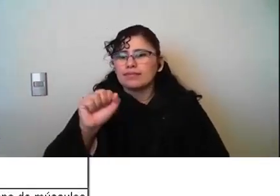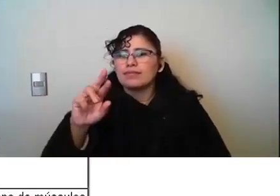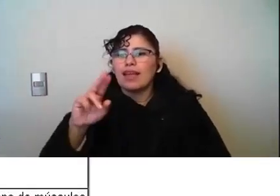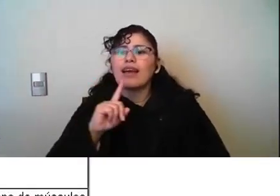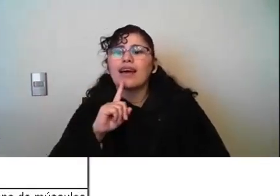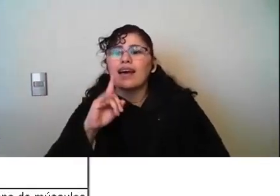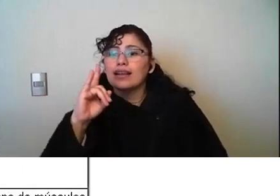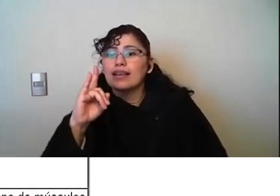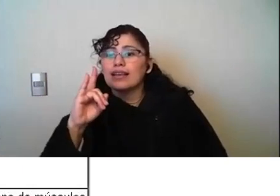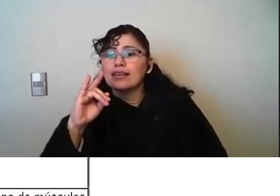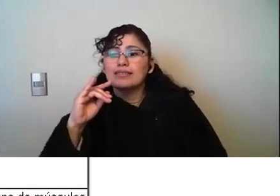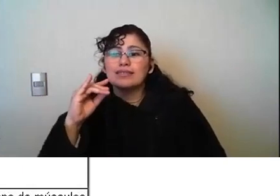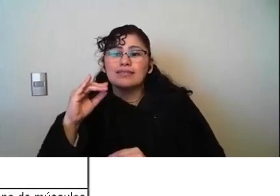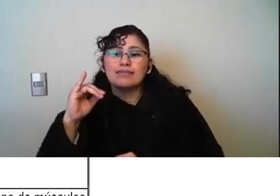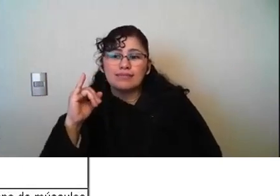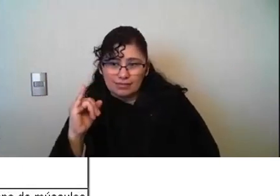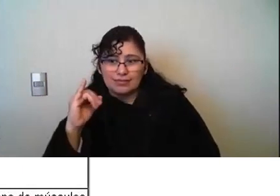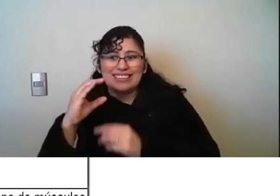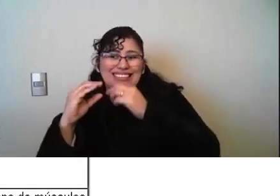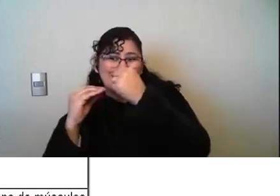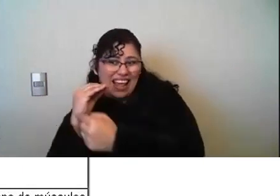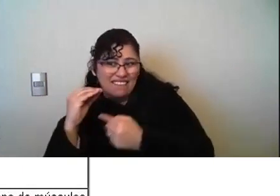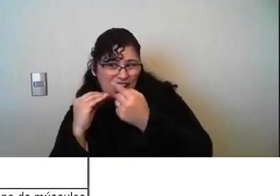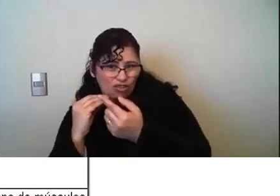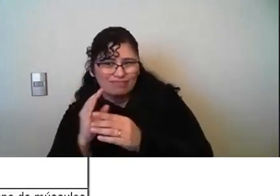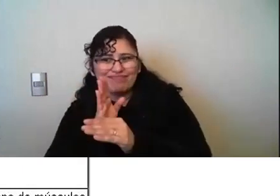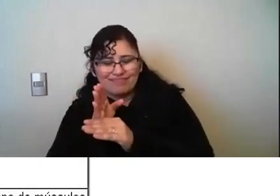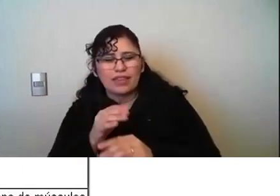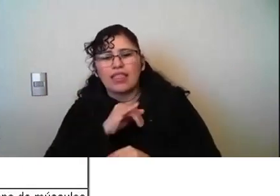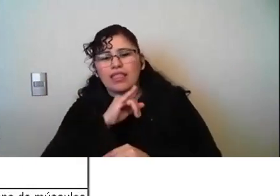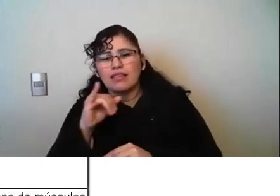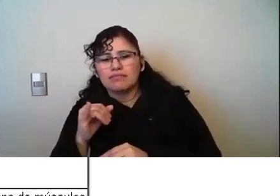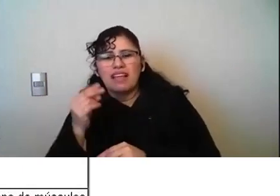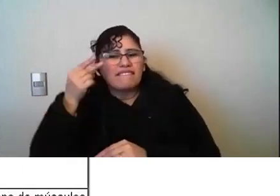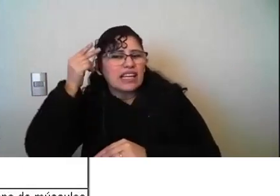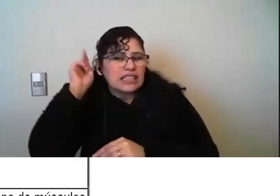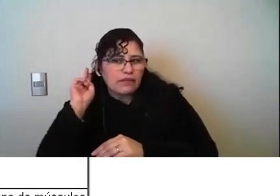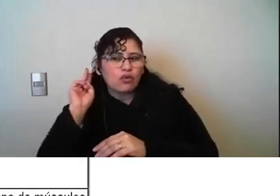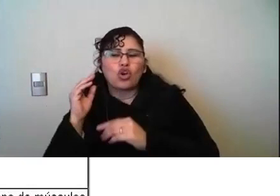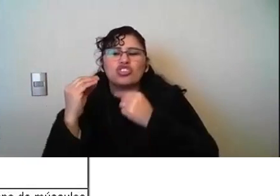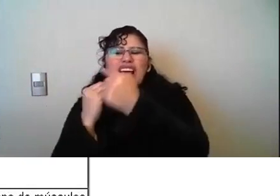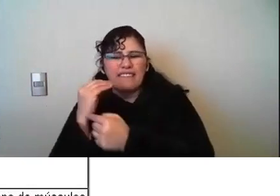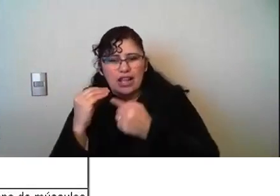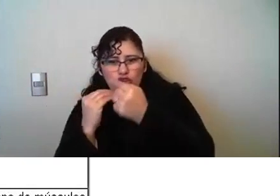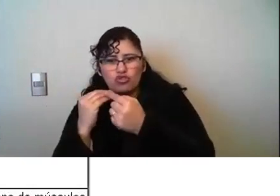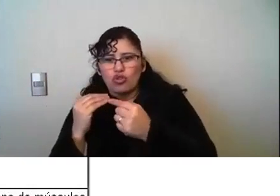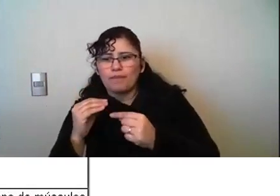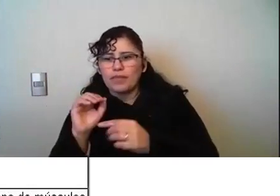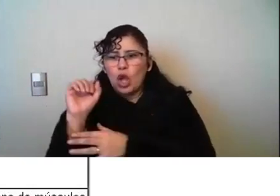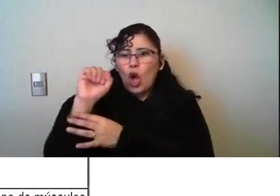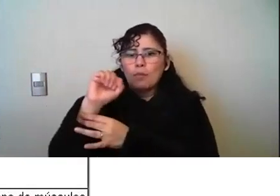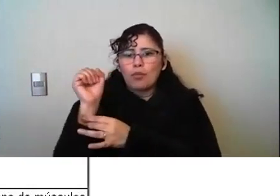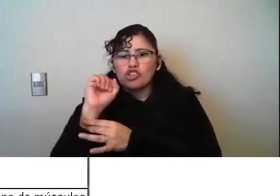de lo que vimos que vestíbulo cerebelo. ¿Y qué información trae? Posición y movimiento de